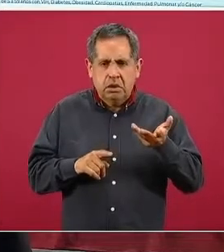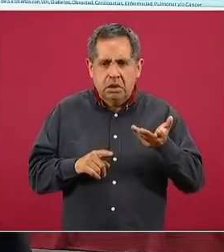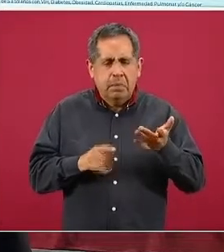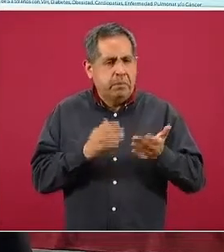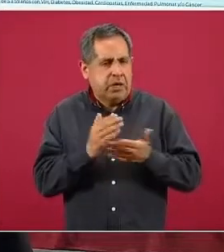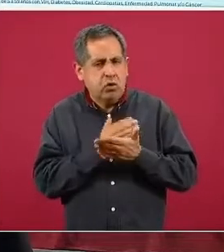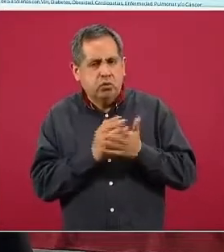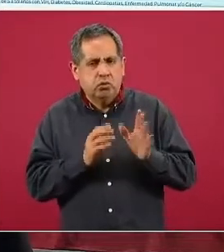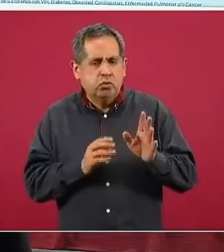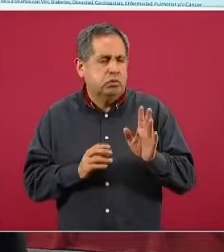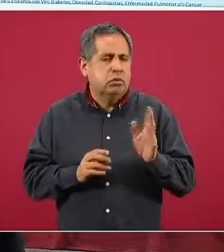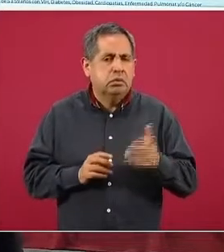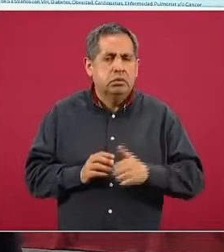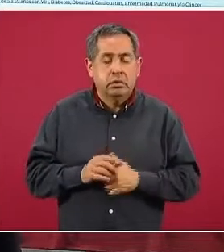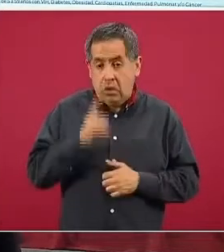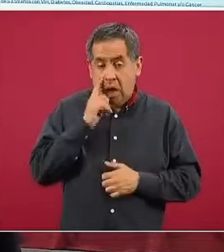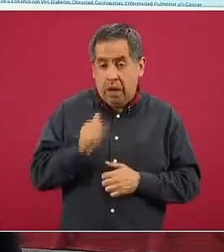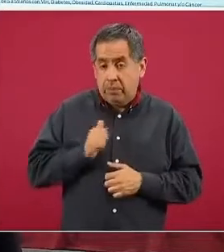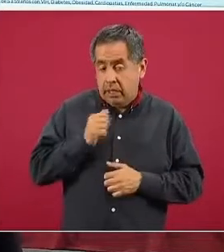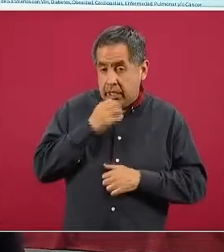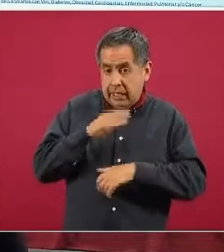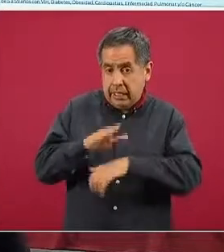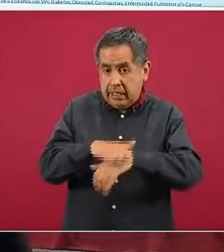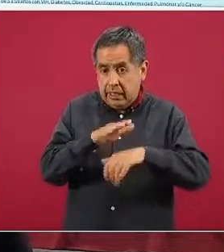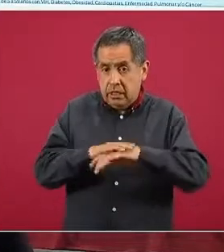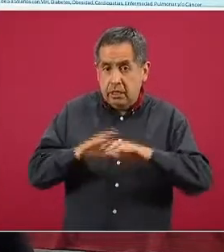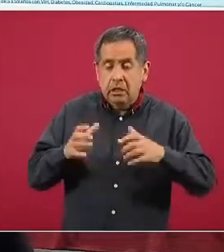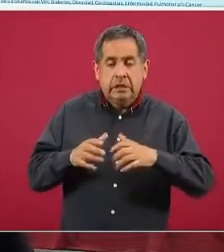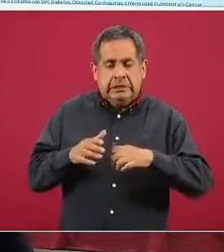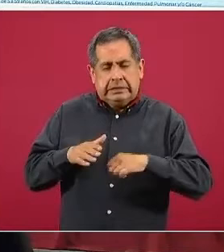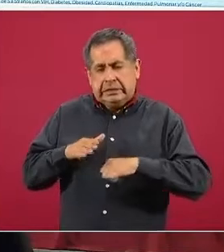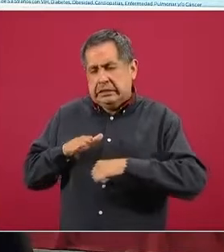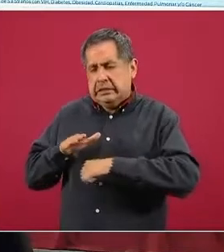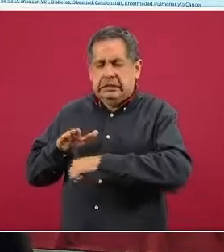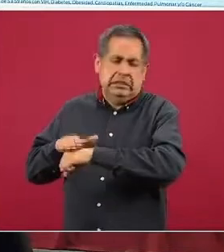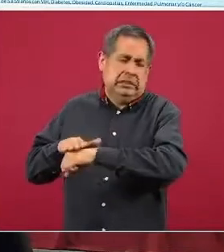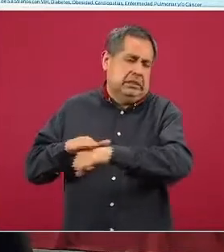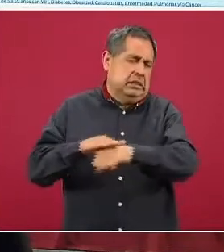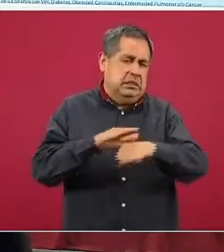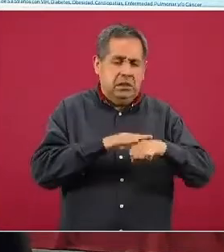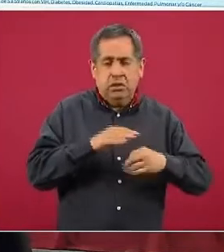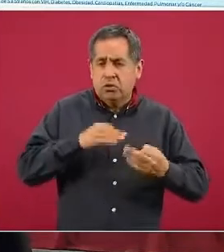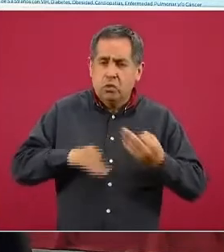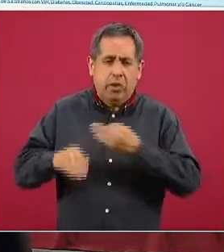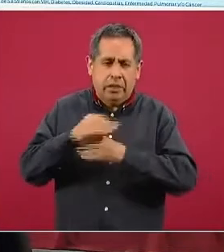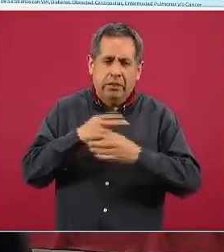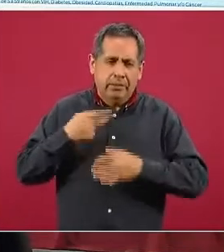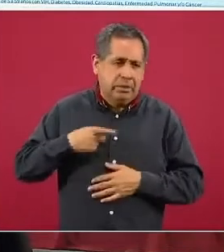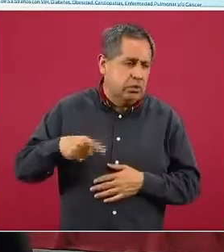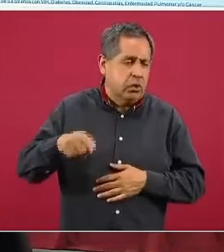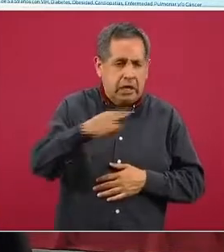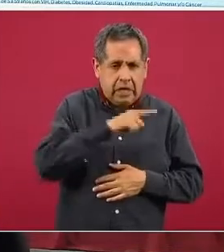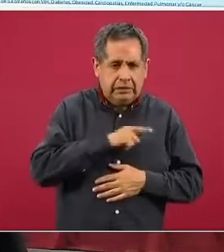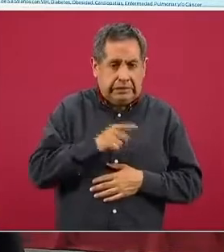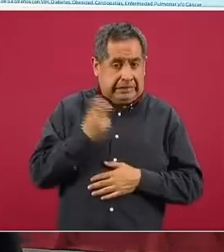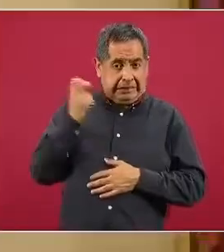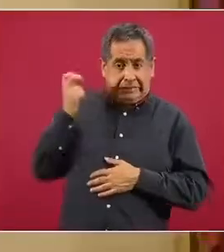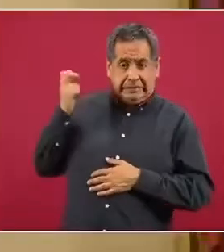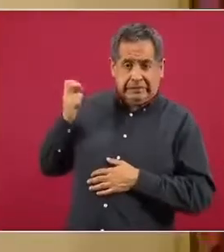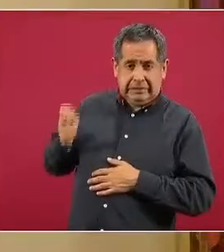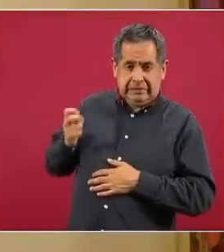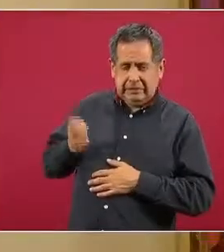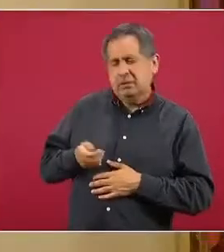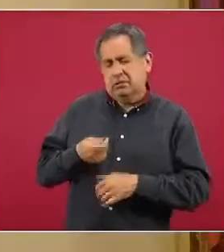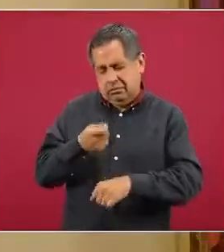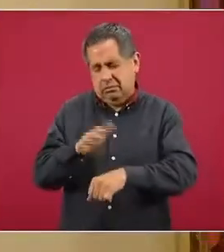avance. Aquí aprovechamos precisamente para hacer un llamado a todas estas personas que integran estos grupos,